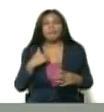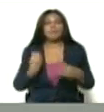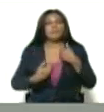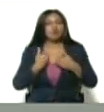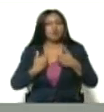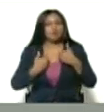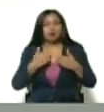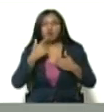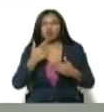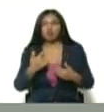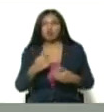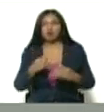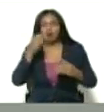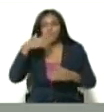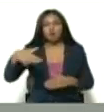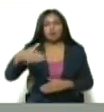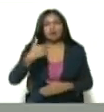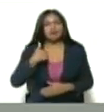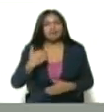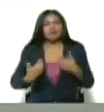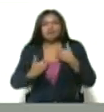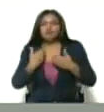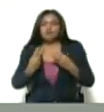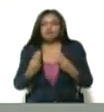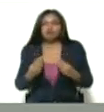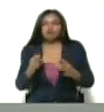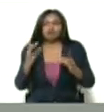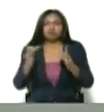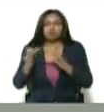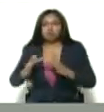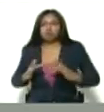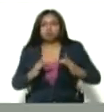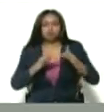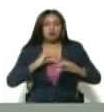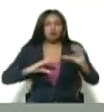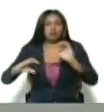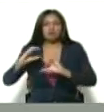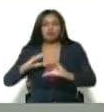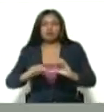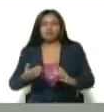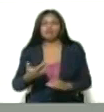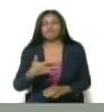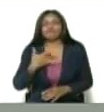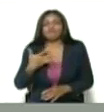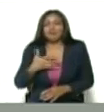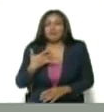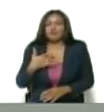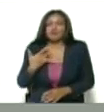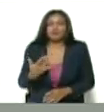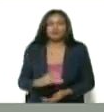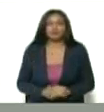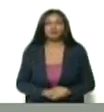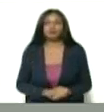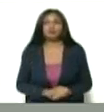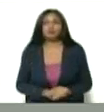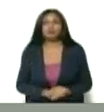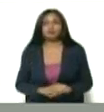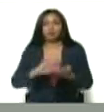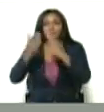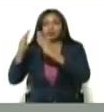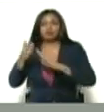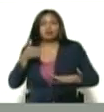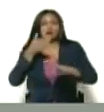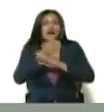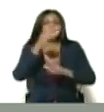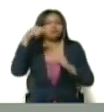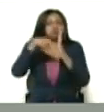digo a nuestro pueblo. Me preocupa estas transmisiones comunitarias y le pido a la Comisión Presidencial que vayamos